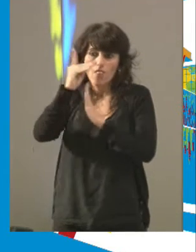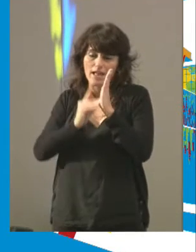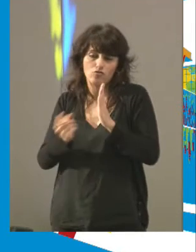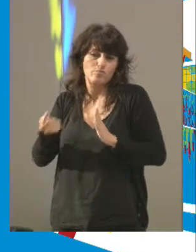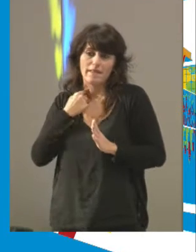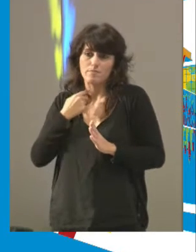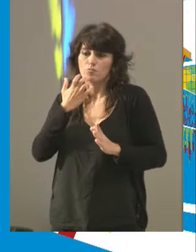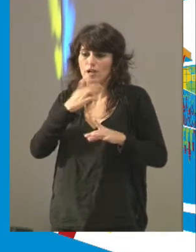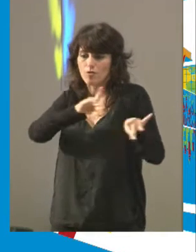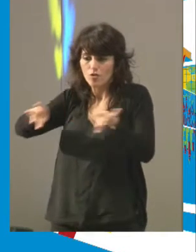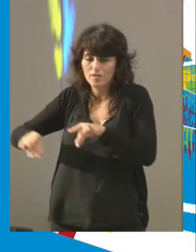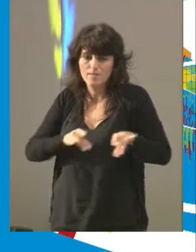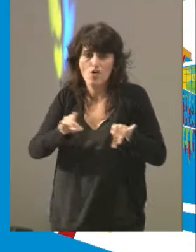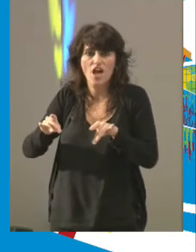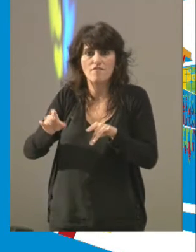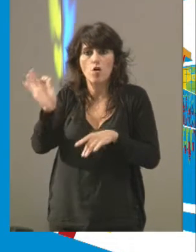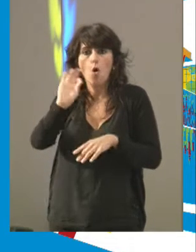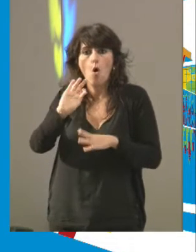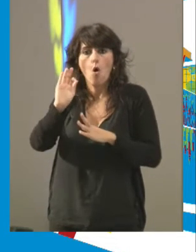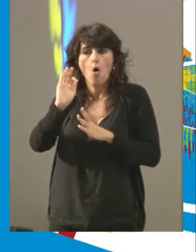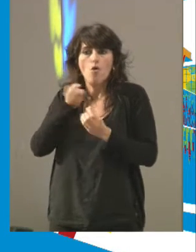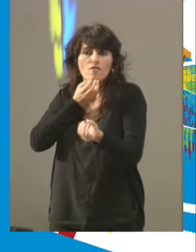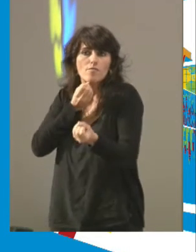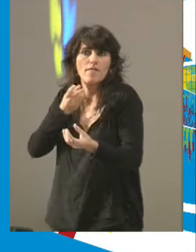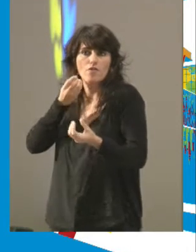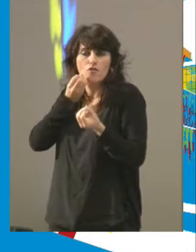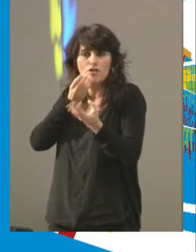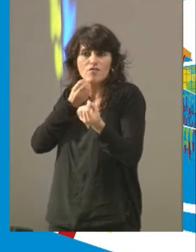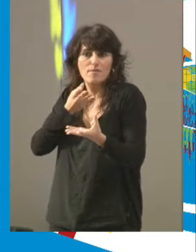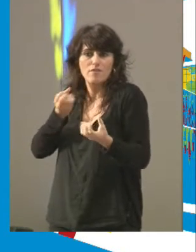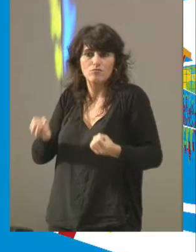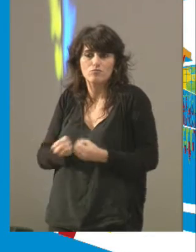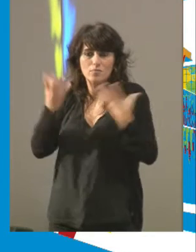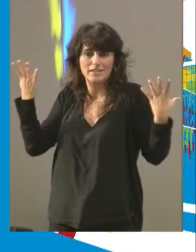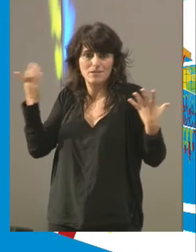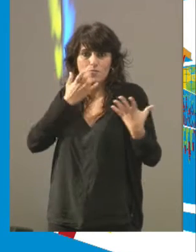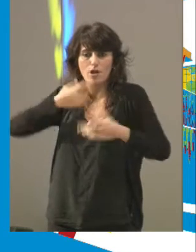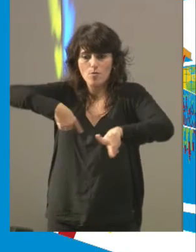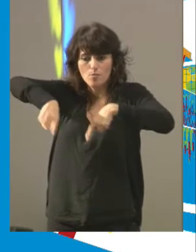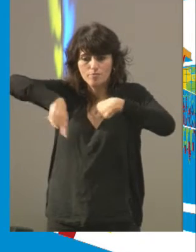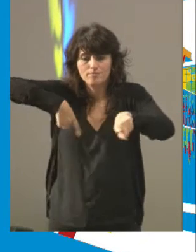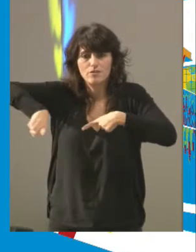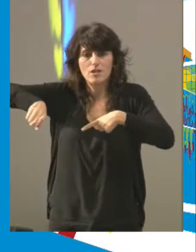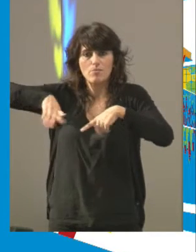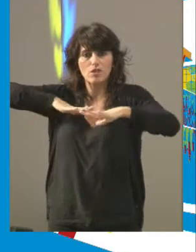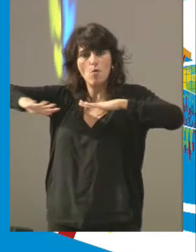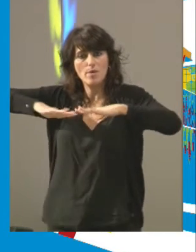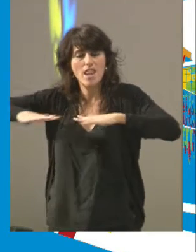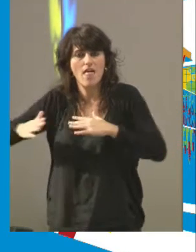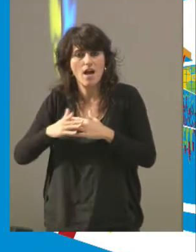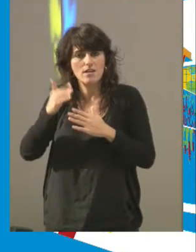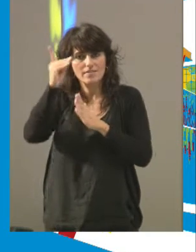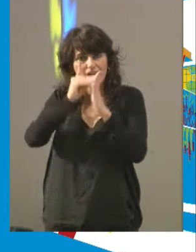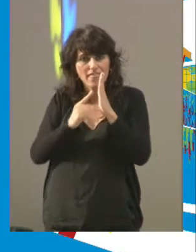caracterización demográfica, perdíamos datos de información subjetiva, cómo valorar la movilidad, los medios de transporte, etc. Perdíamos